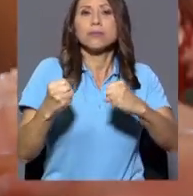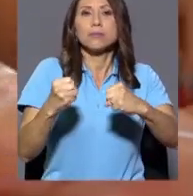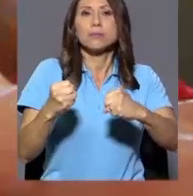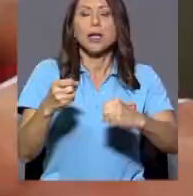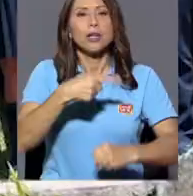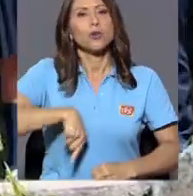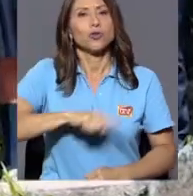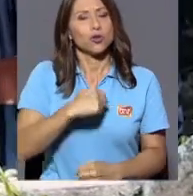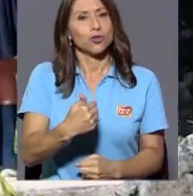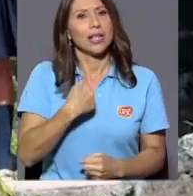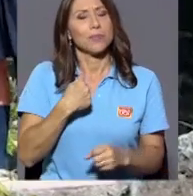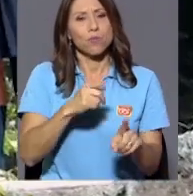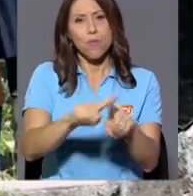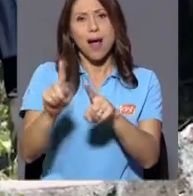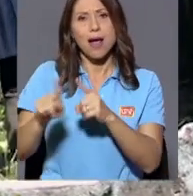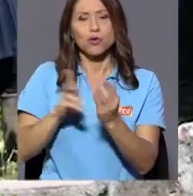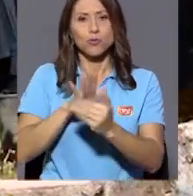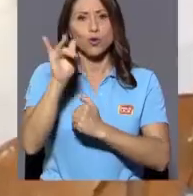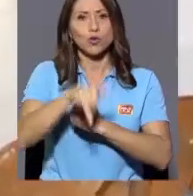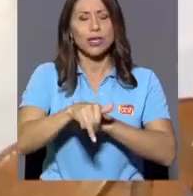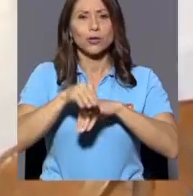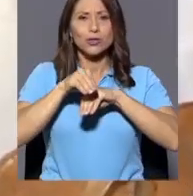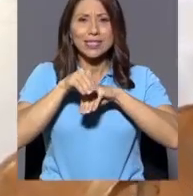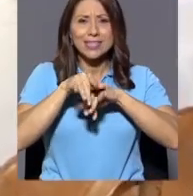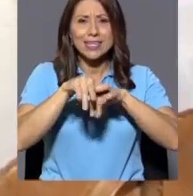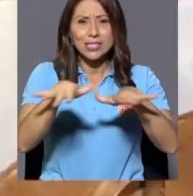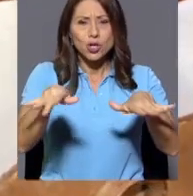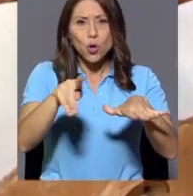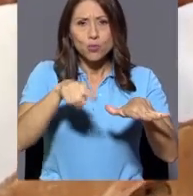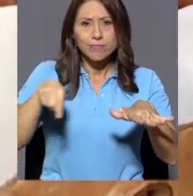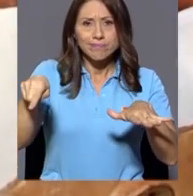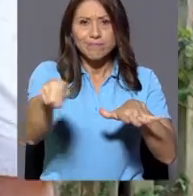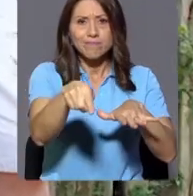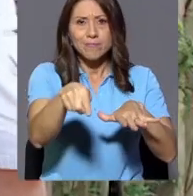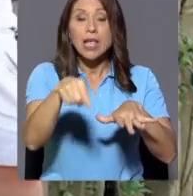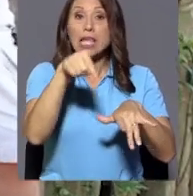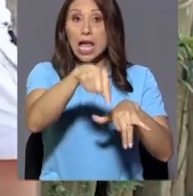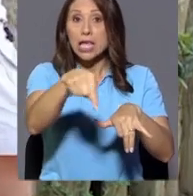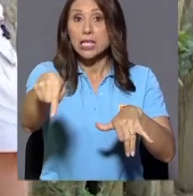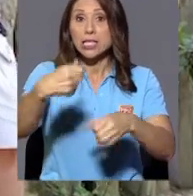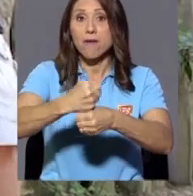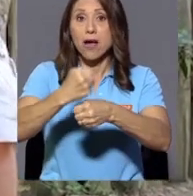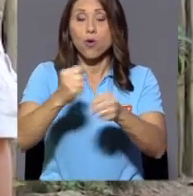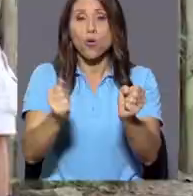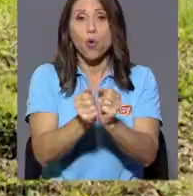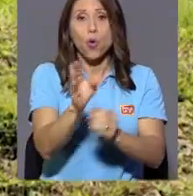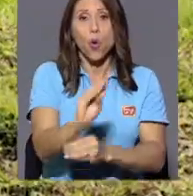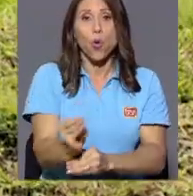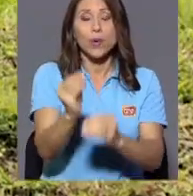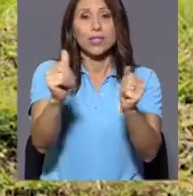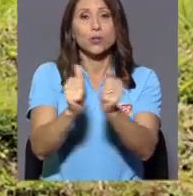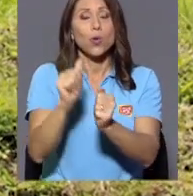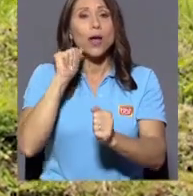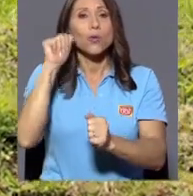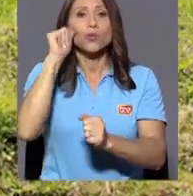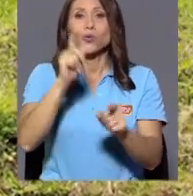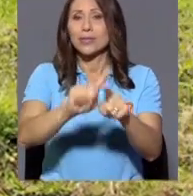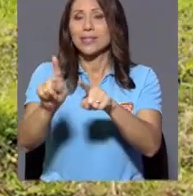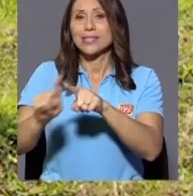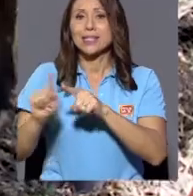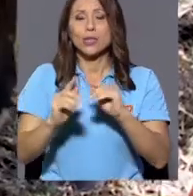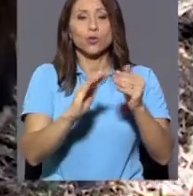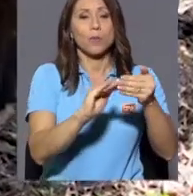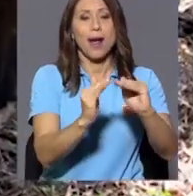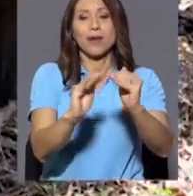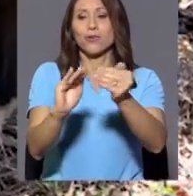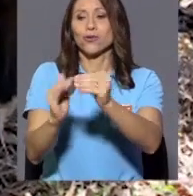nosotros tenemos varios proyectos de extensión que apuestan en algunos casos a trabajos con jóvenes y adultos de los distintos barrios que están